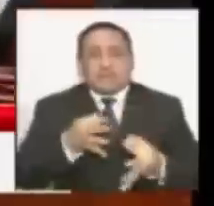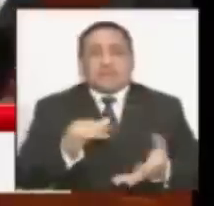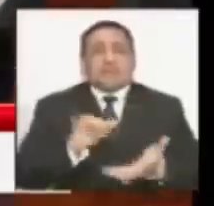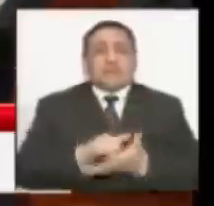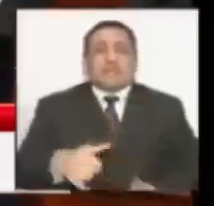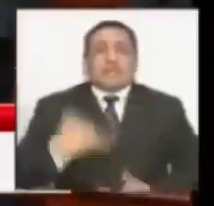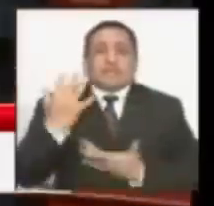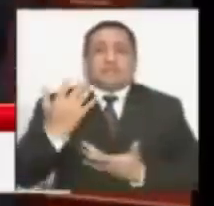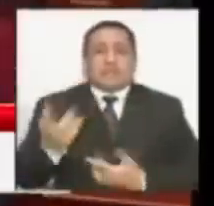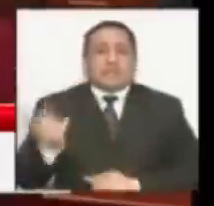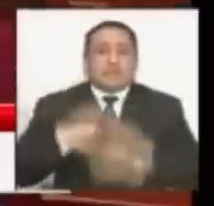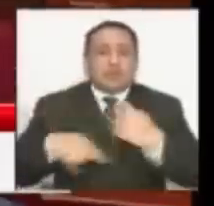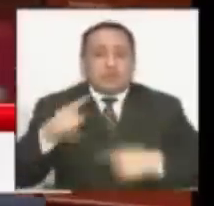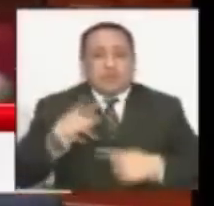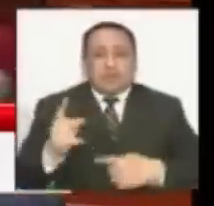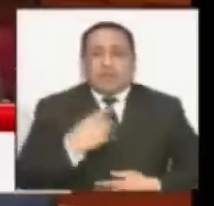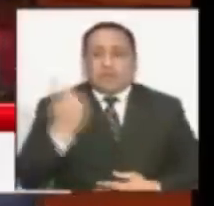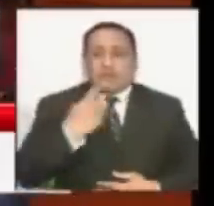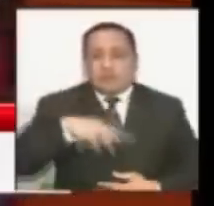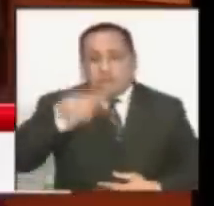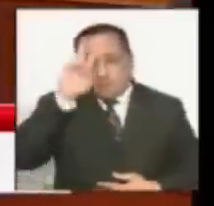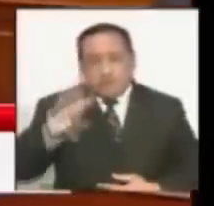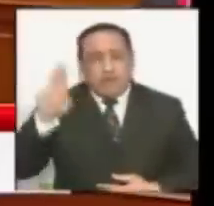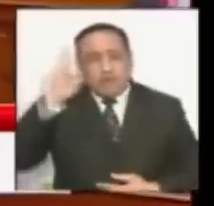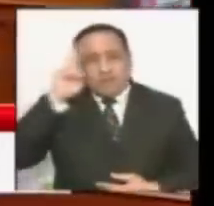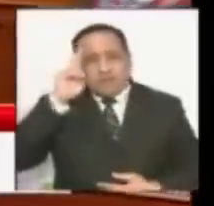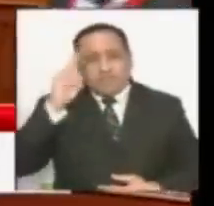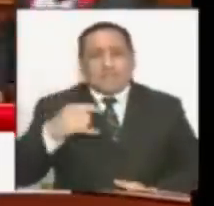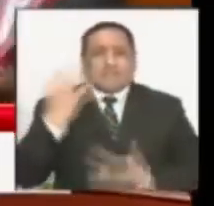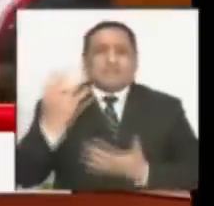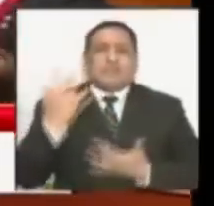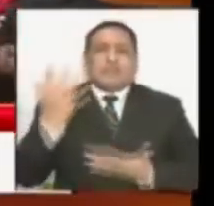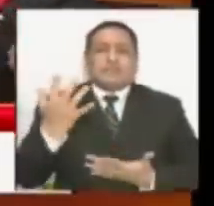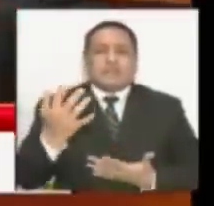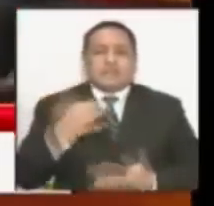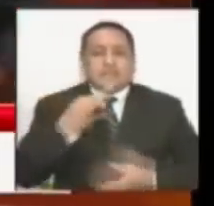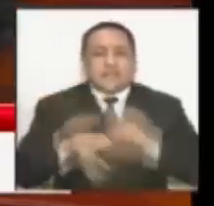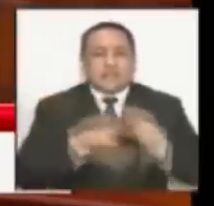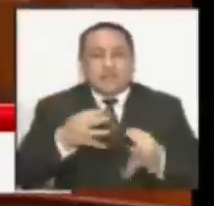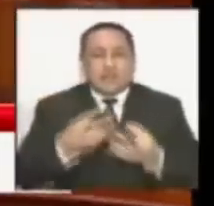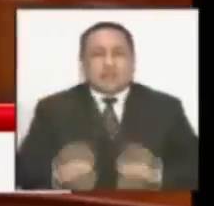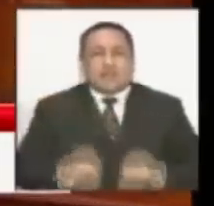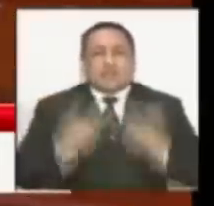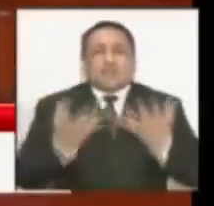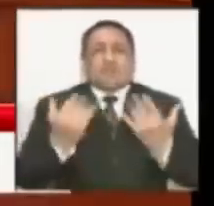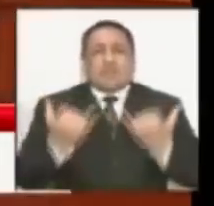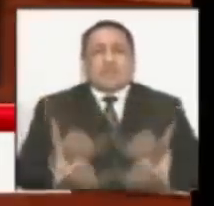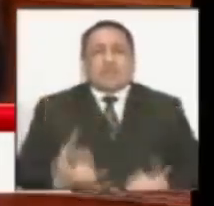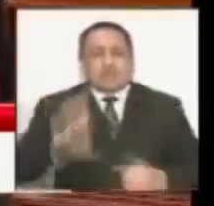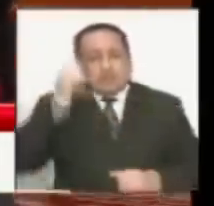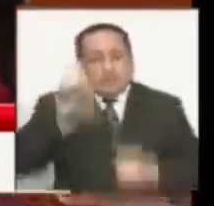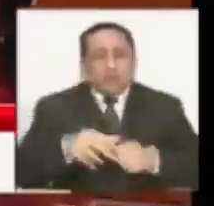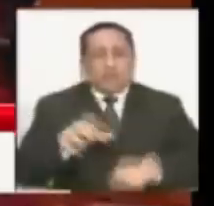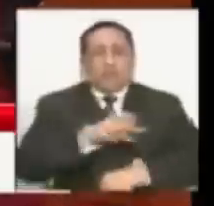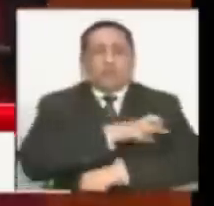Además, aseguró que su gobierno no será partidista, señaló que la clase política no ha estado a la